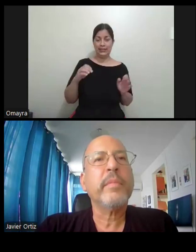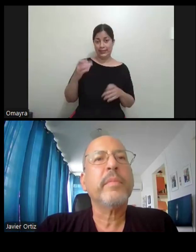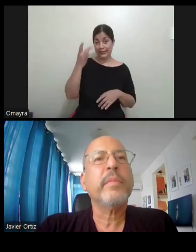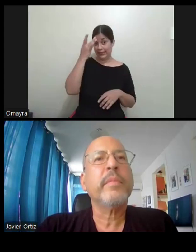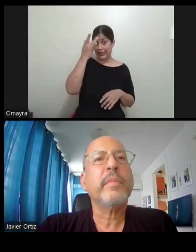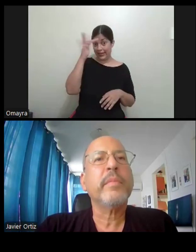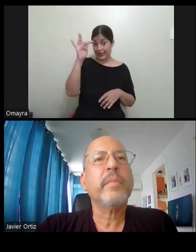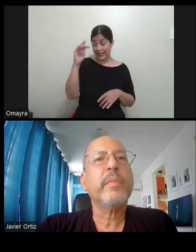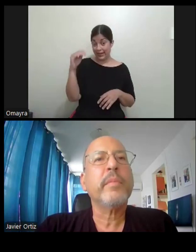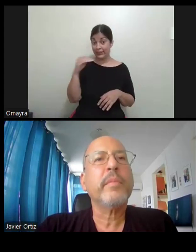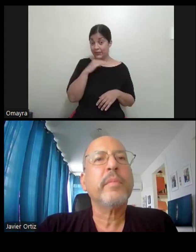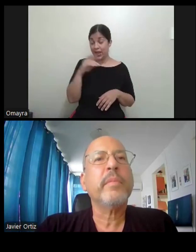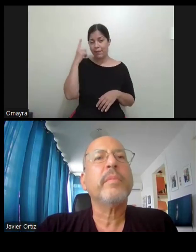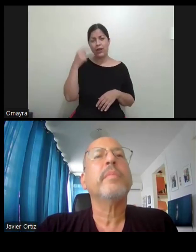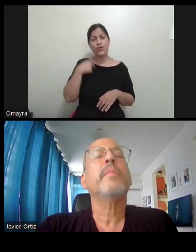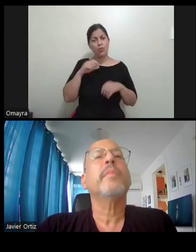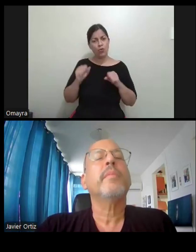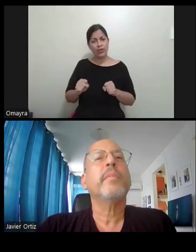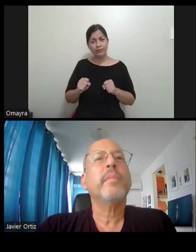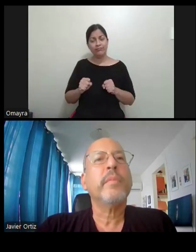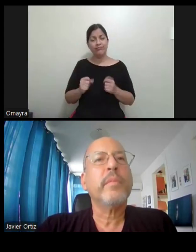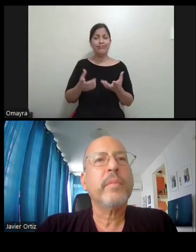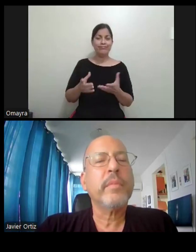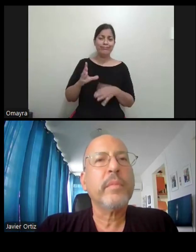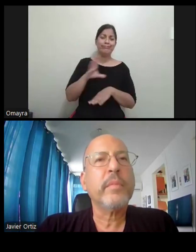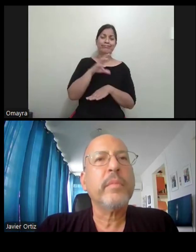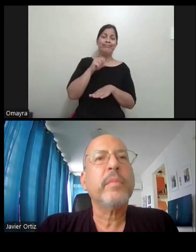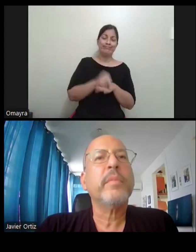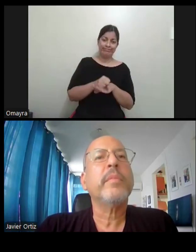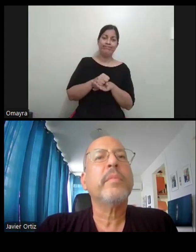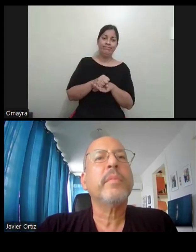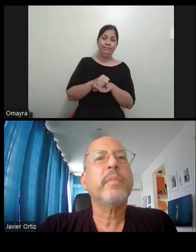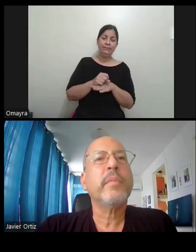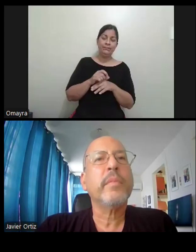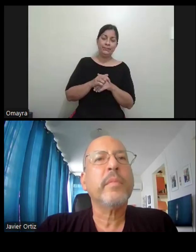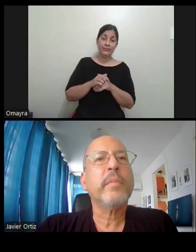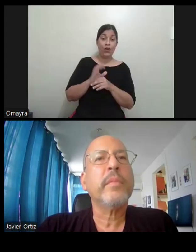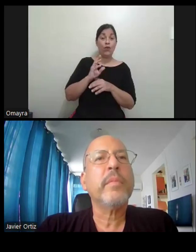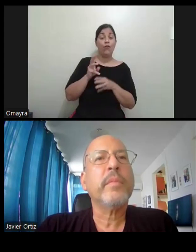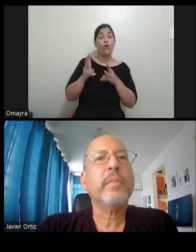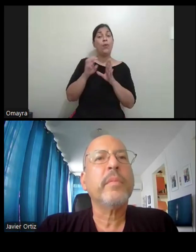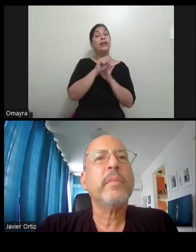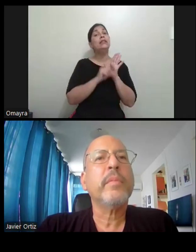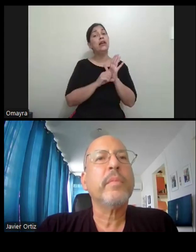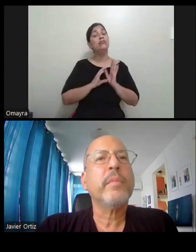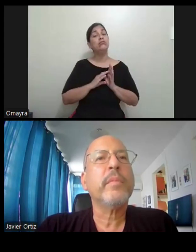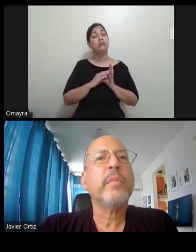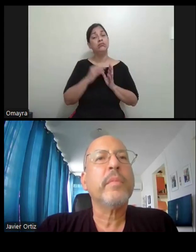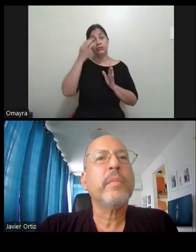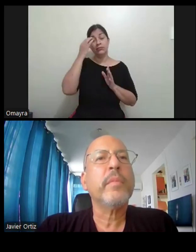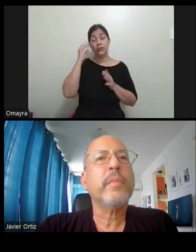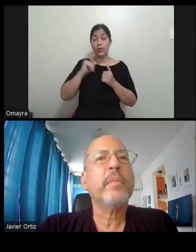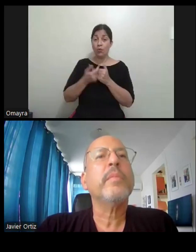una manera ética, tanto en las clases como en mi práctica a nivel de la industria, la inteligencia artificial de la que ya no podemos,